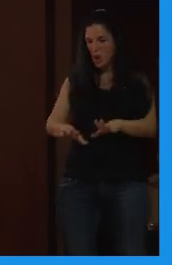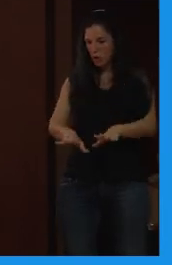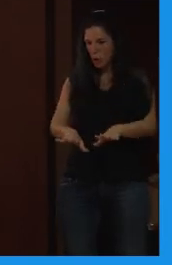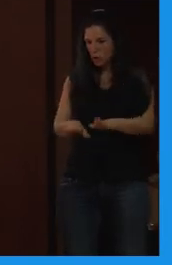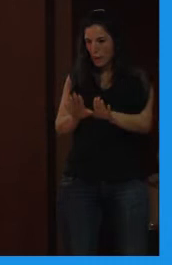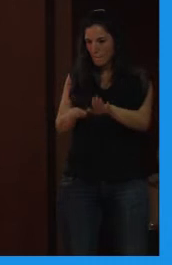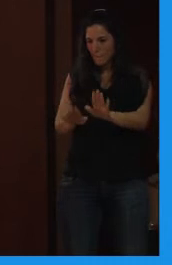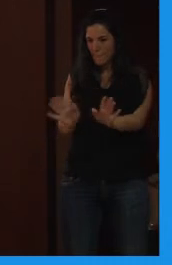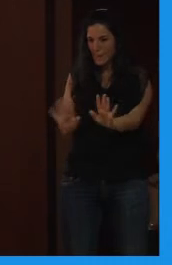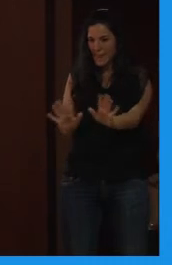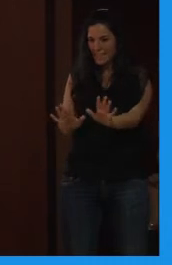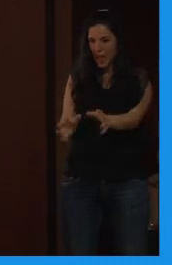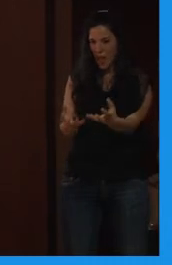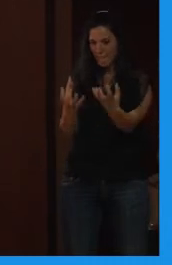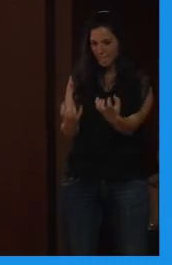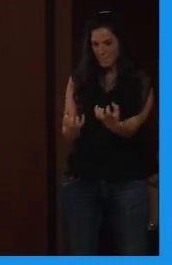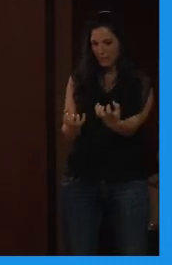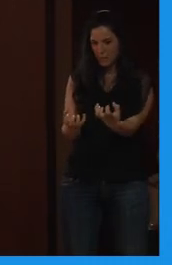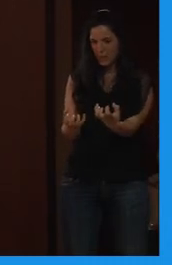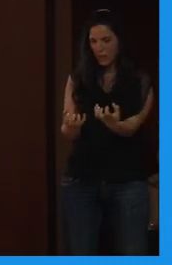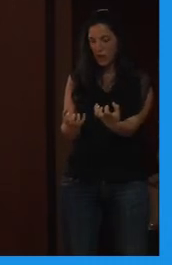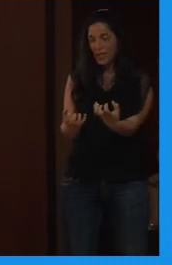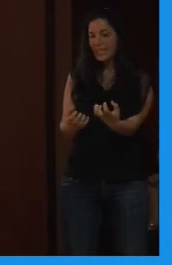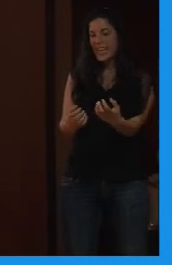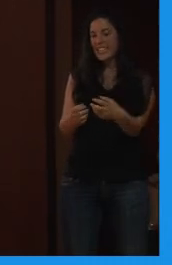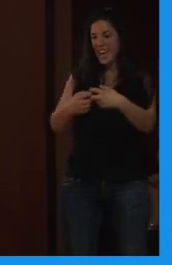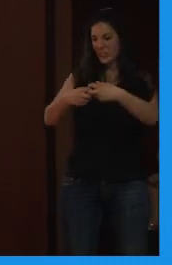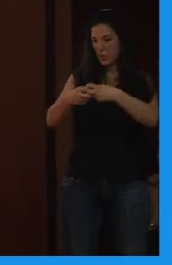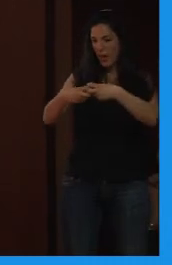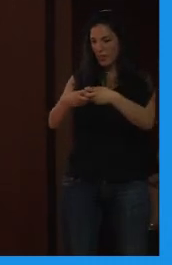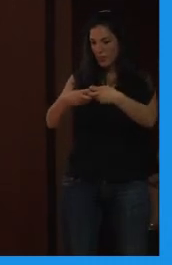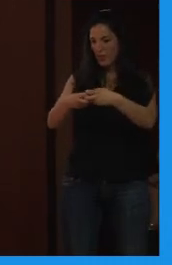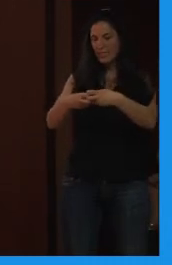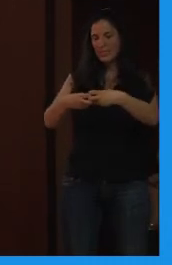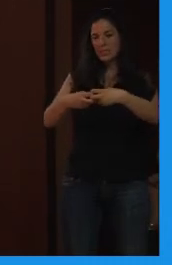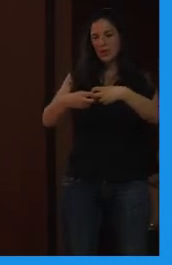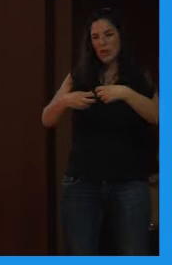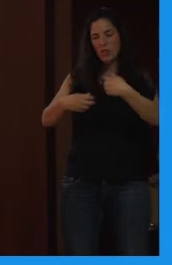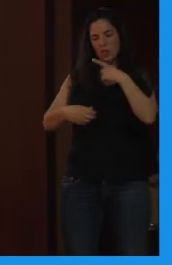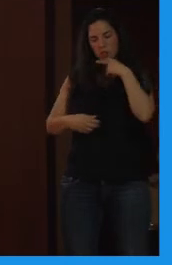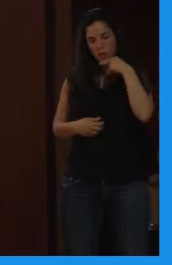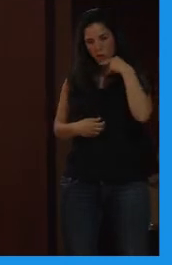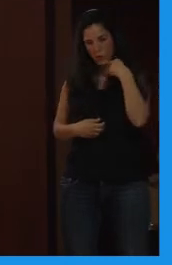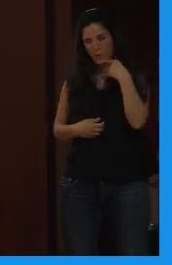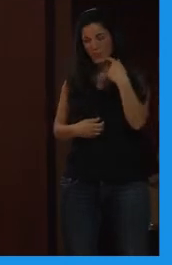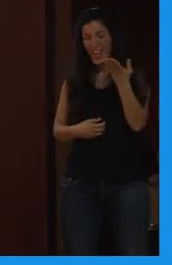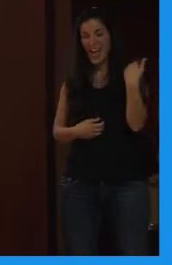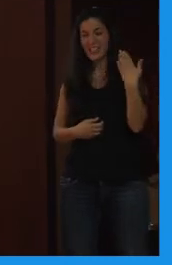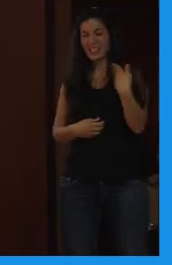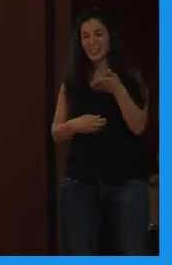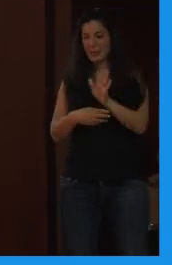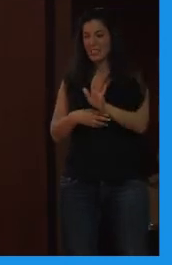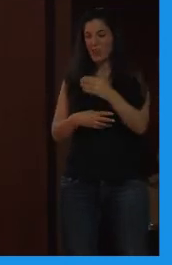veces dolores articulares. En el descartar el Alzheimer que se ha hablado en la presentación, hay que descartar